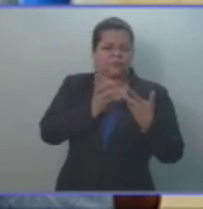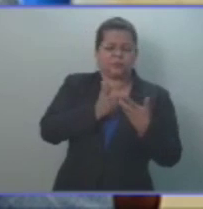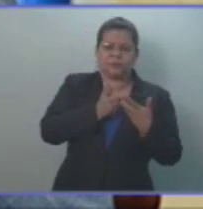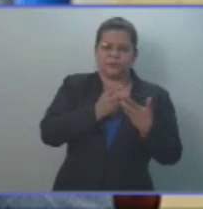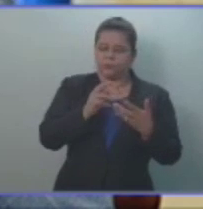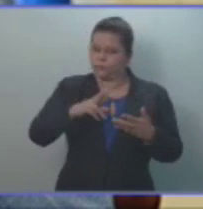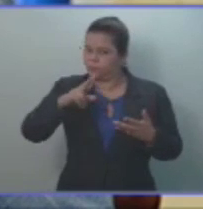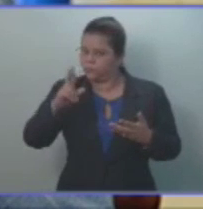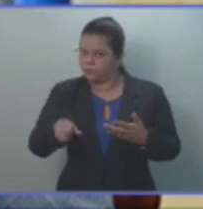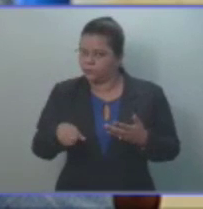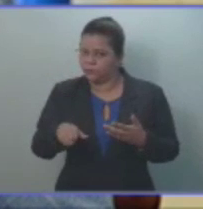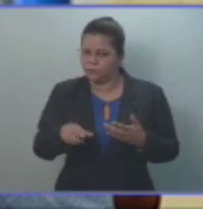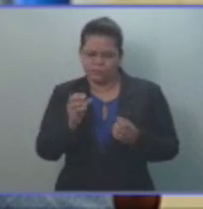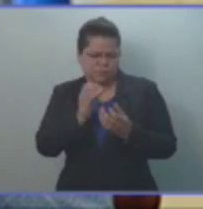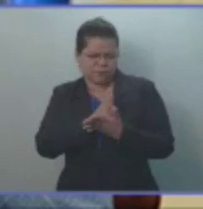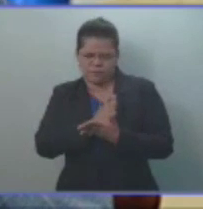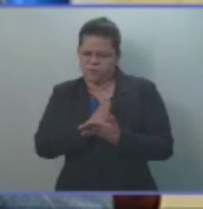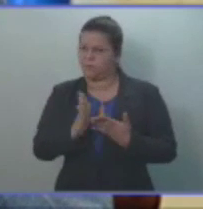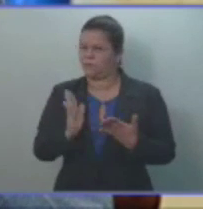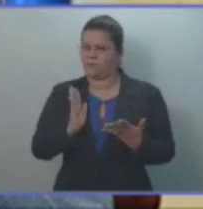consulta. Tiene nada que ver.